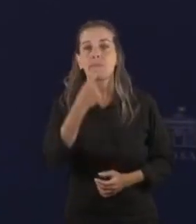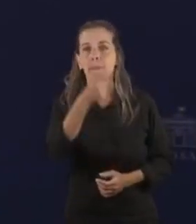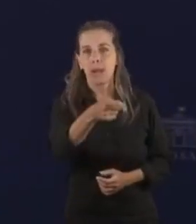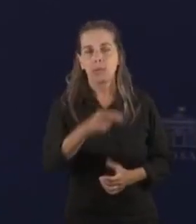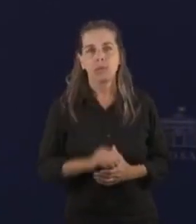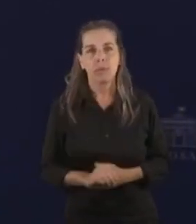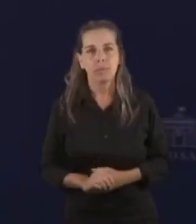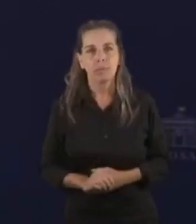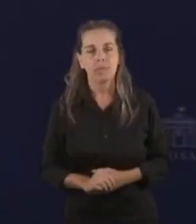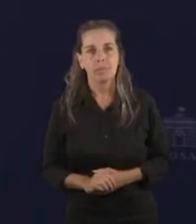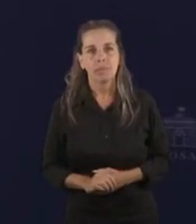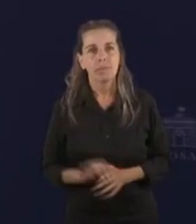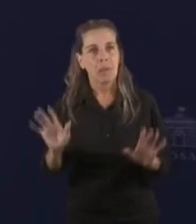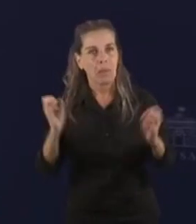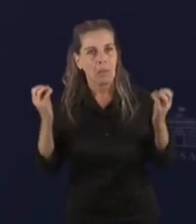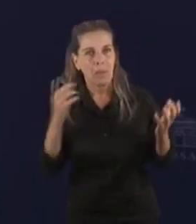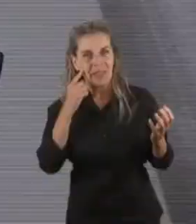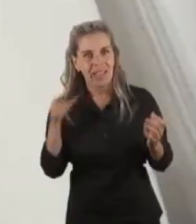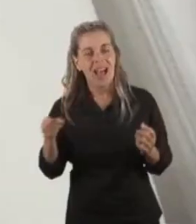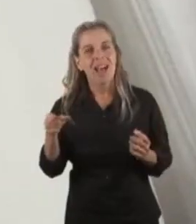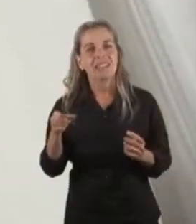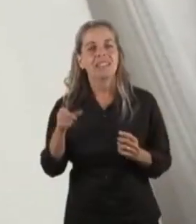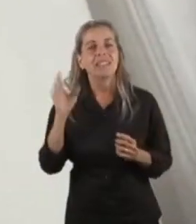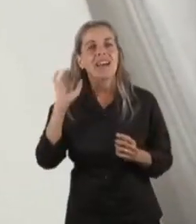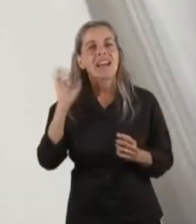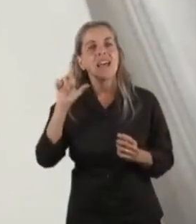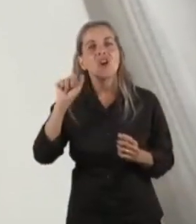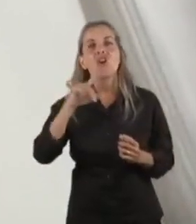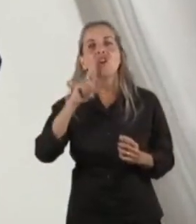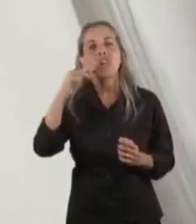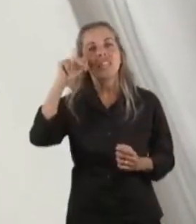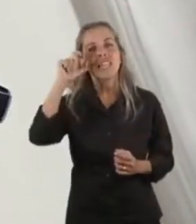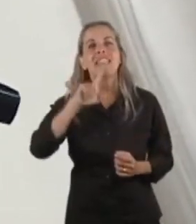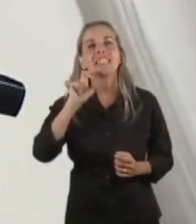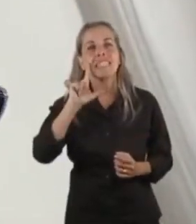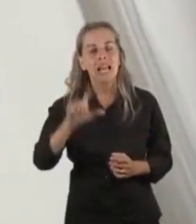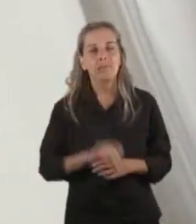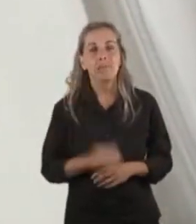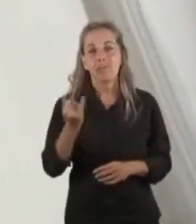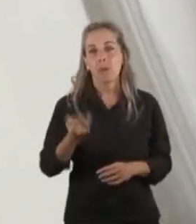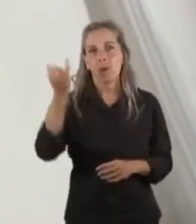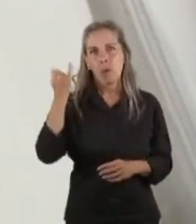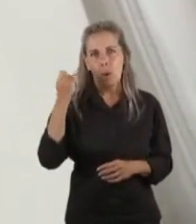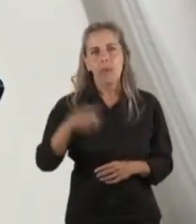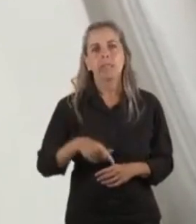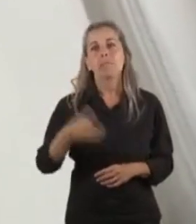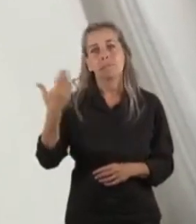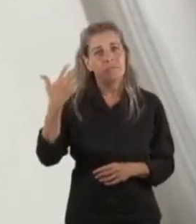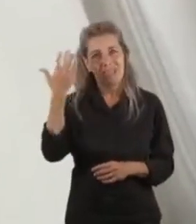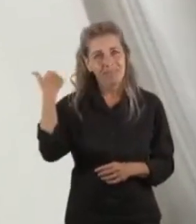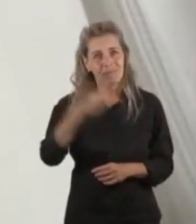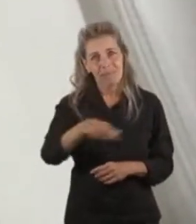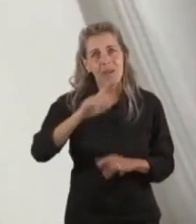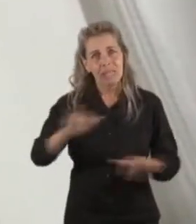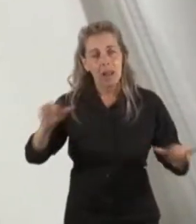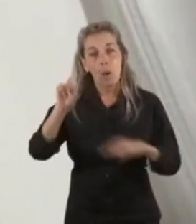pregunta Sí buenos días Pablo gagliano de radio continental Buen día el jueves organizaciones sociales van a ir a pedir comida y alimentos